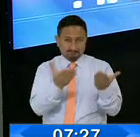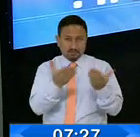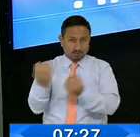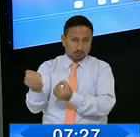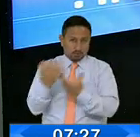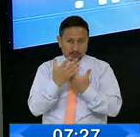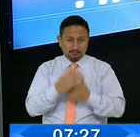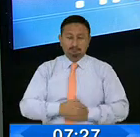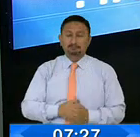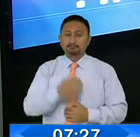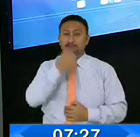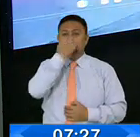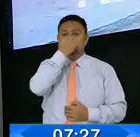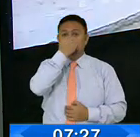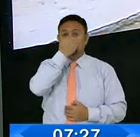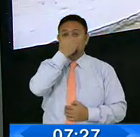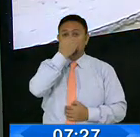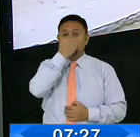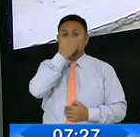Te escuchamos.